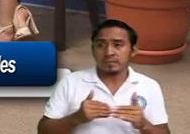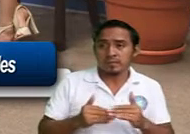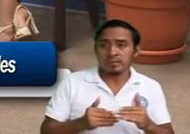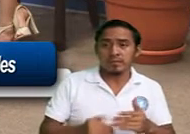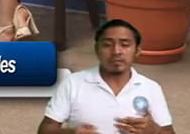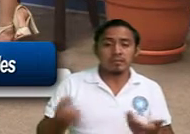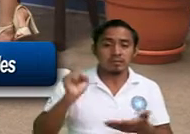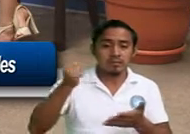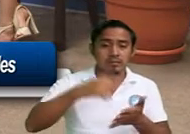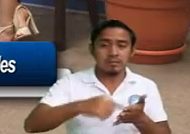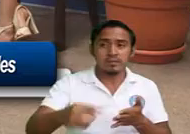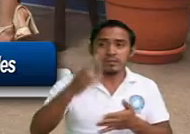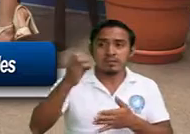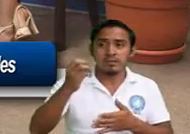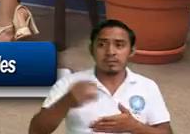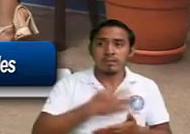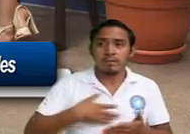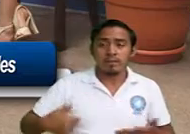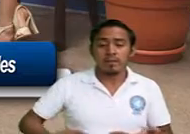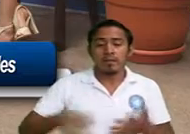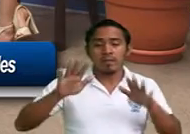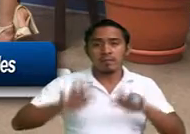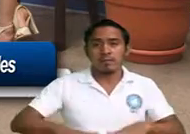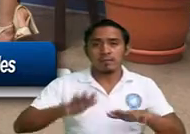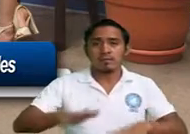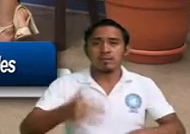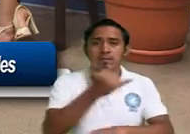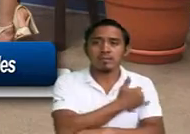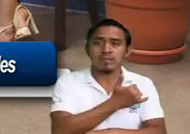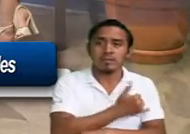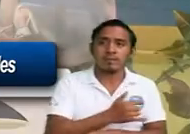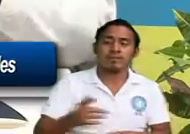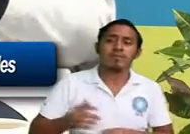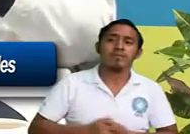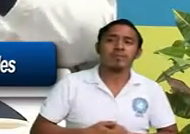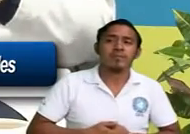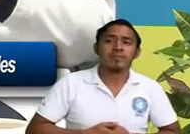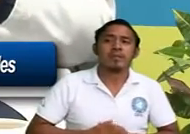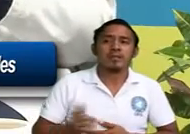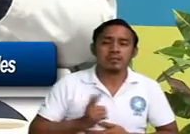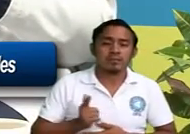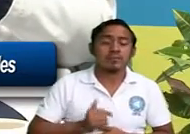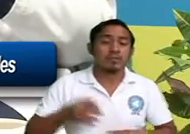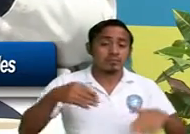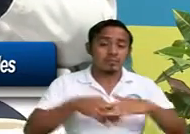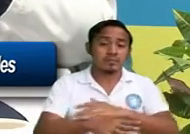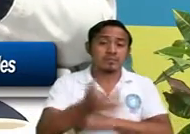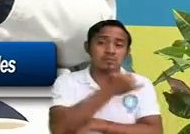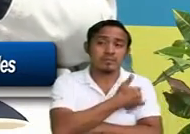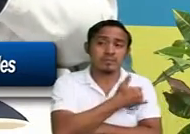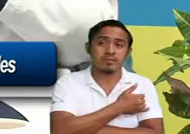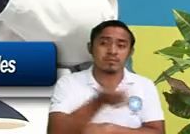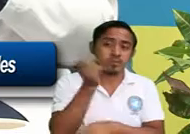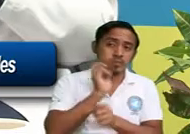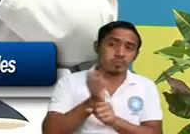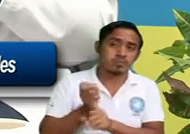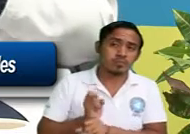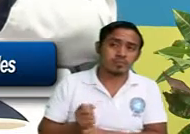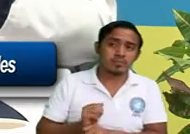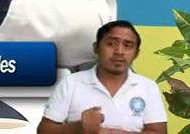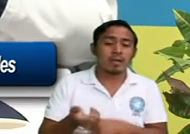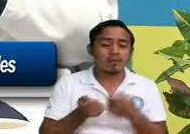semana 30, preferimos quedárnoslas en el hospital. ¿En el albergue? ¿Tienen un albergue? Nosotros las dejamos hospitalizadas. Ah, okay. Y ahí las vigilamos de forma